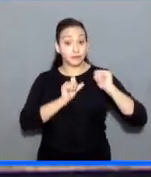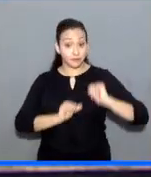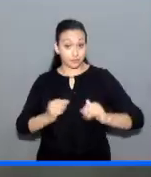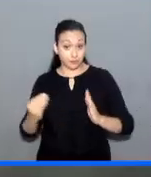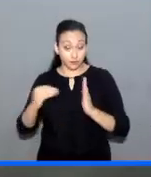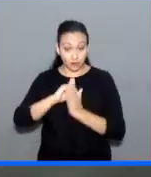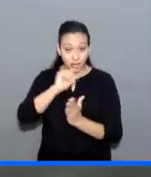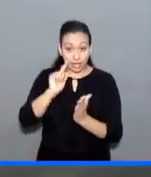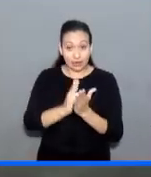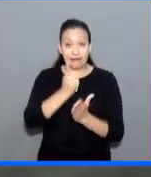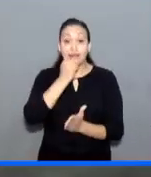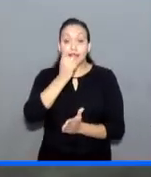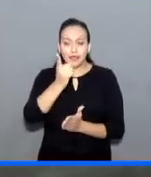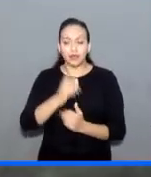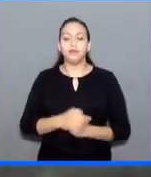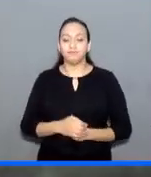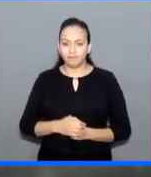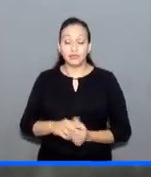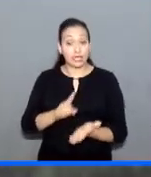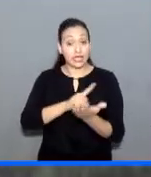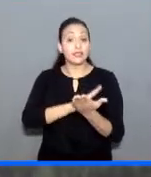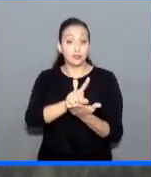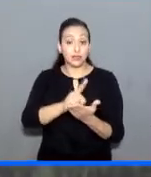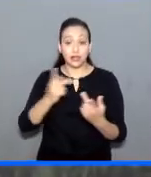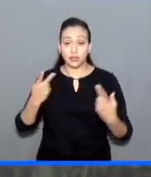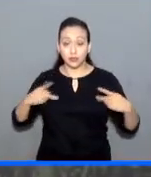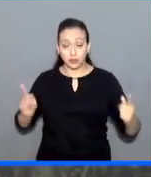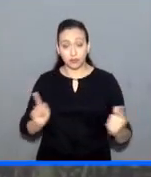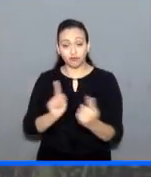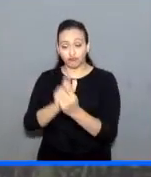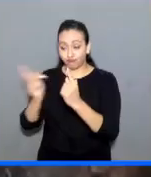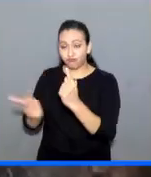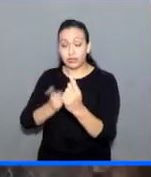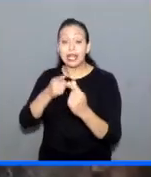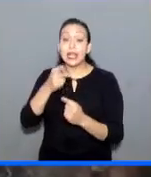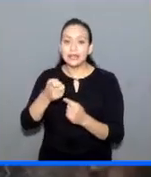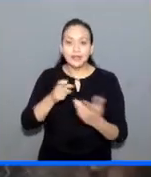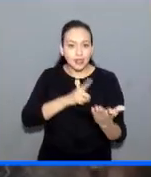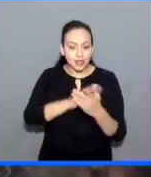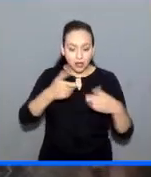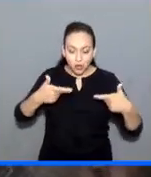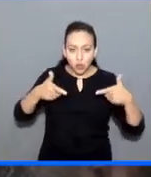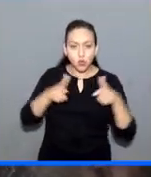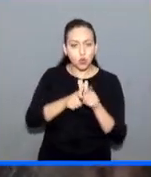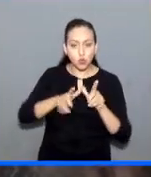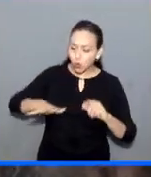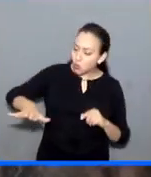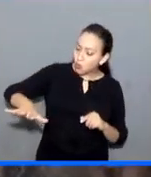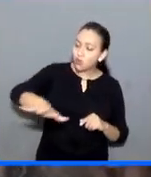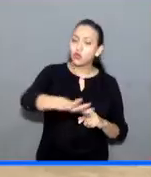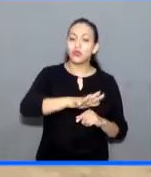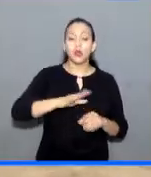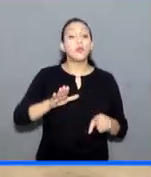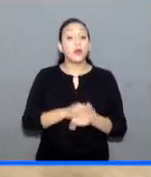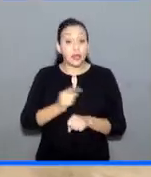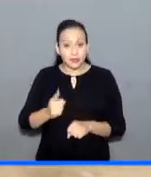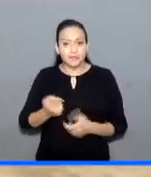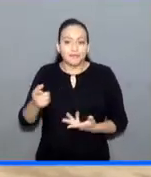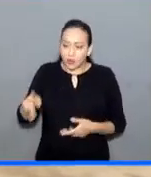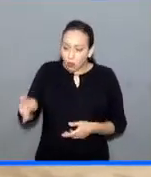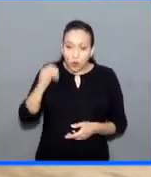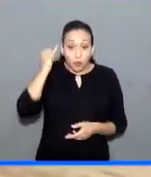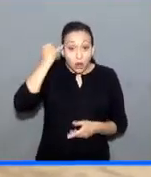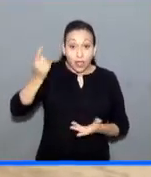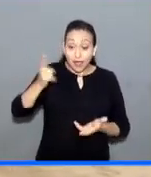a la consulta se traduce en un derecho colectivo, puesto que pertenece al pueblo indígena en su conjunto, el cual tiene